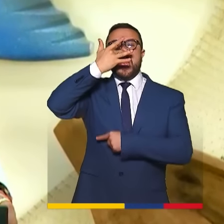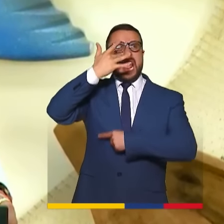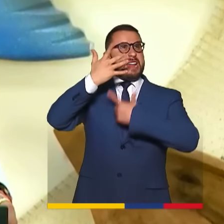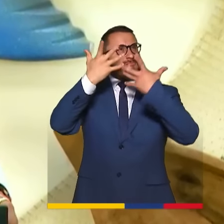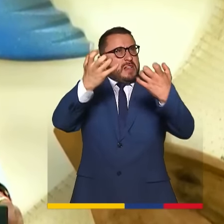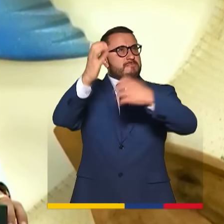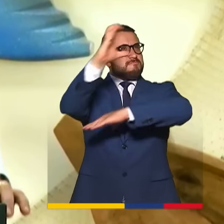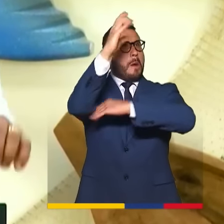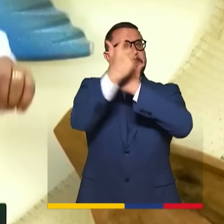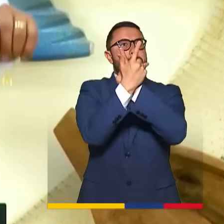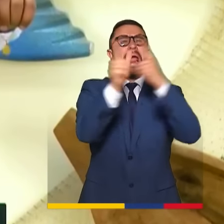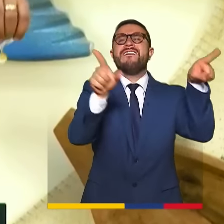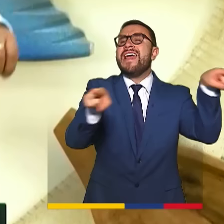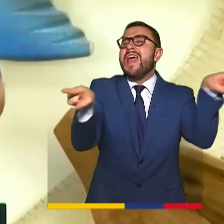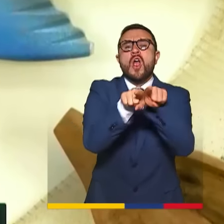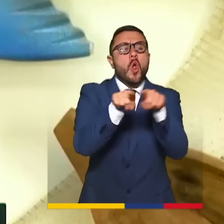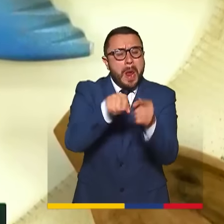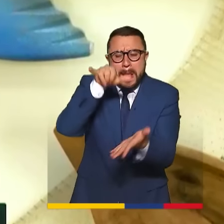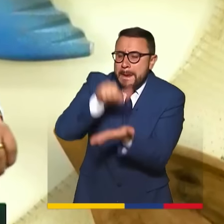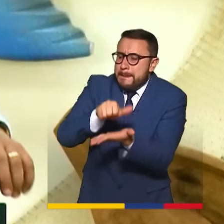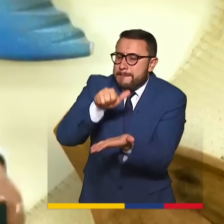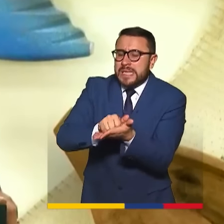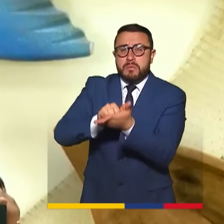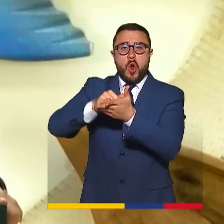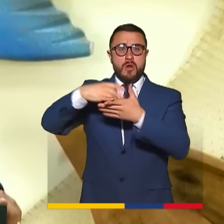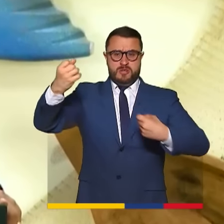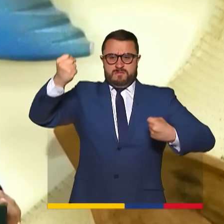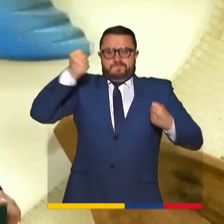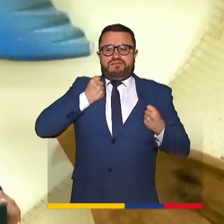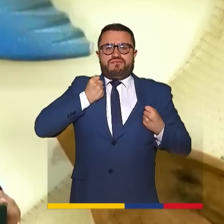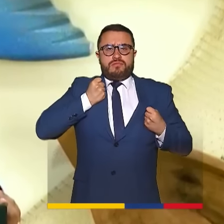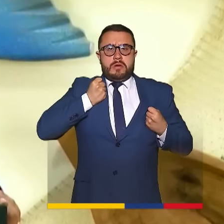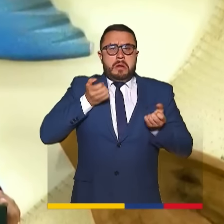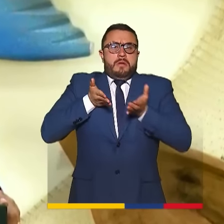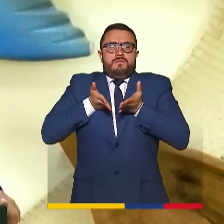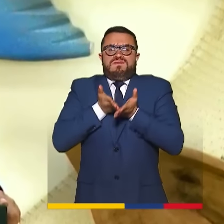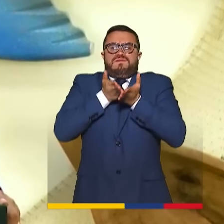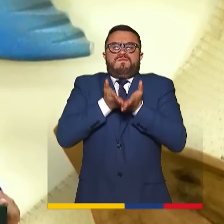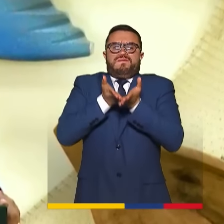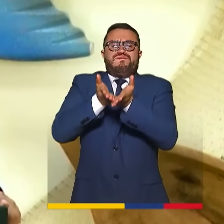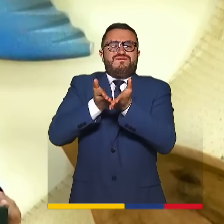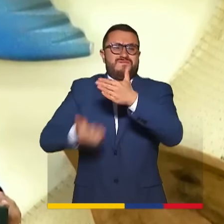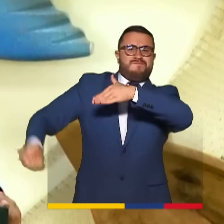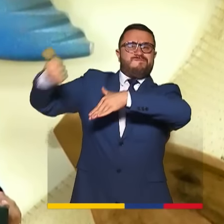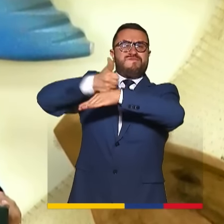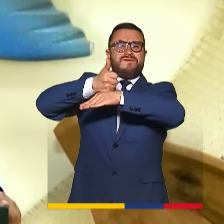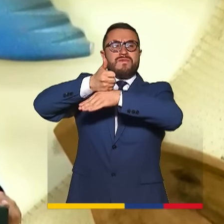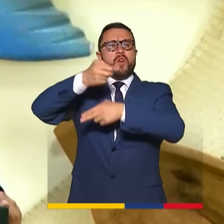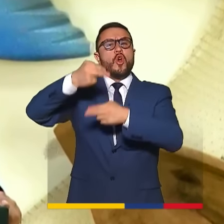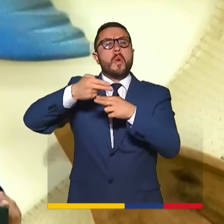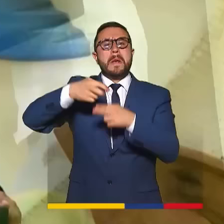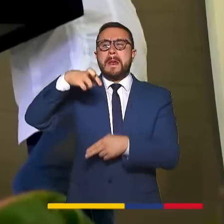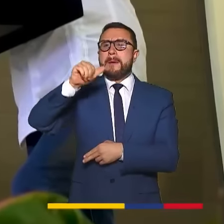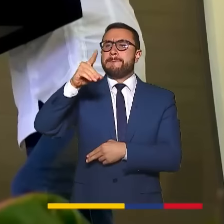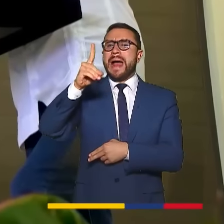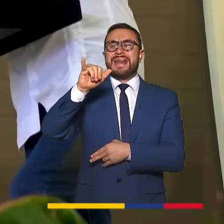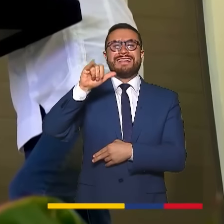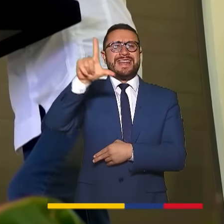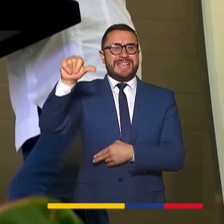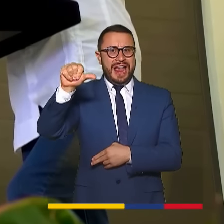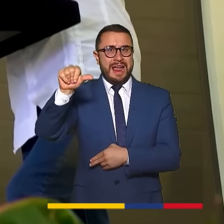Prudencio Padilla, el que hizo la batalla definitiva por la independencia de Colombia, allá en